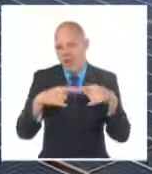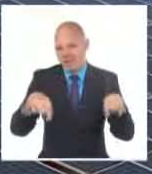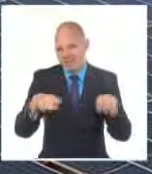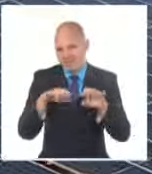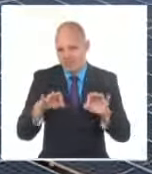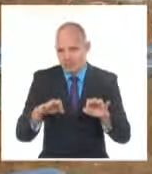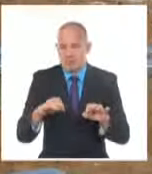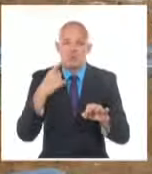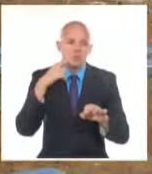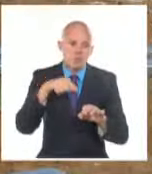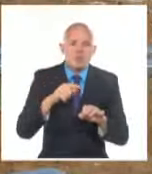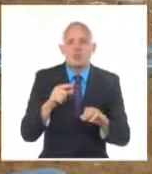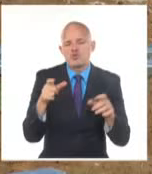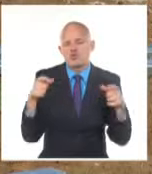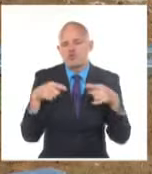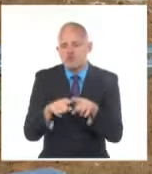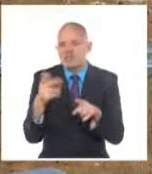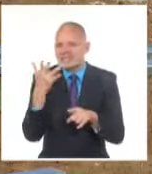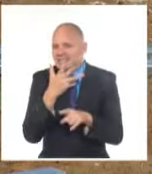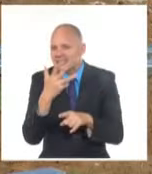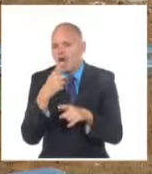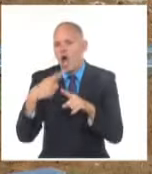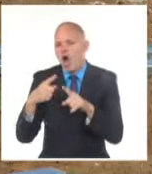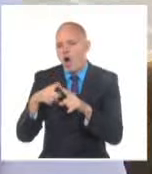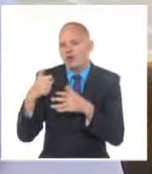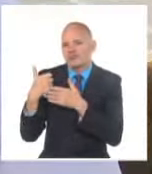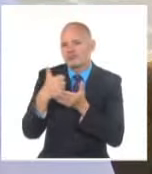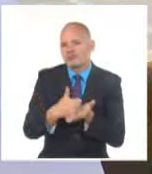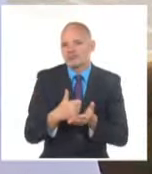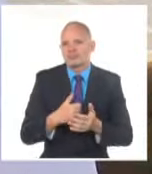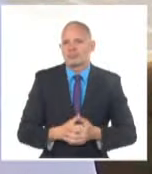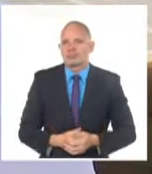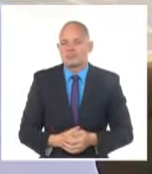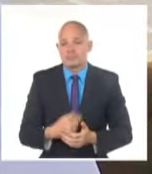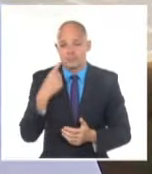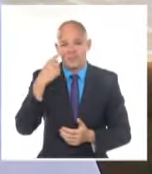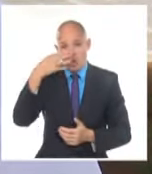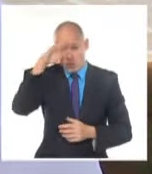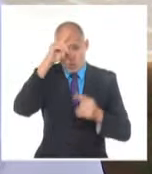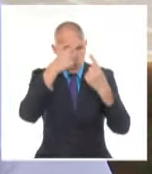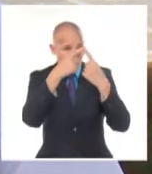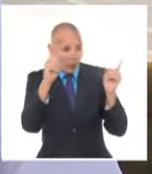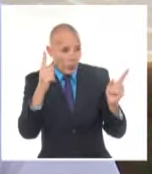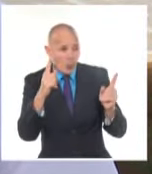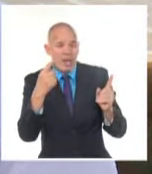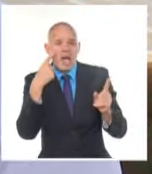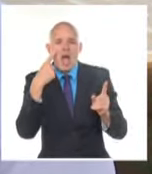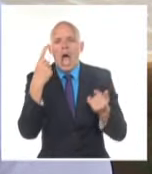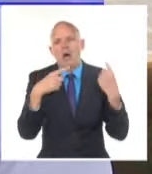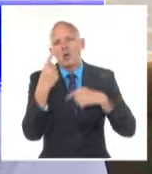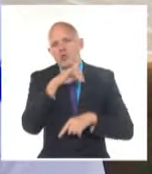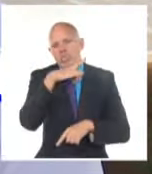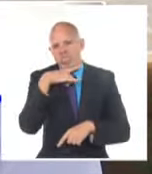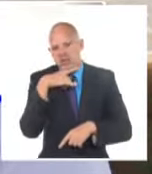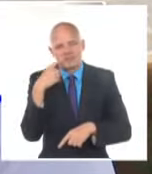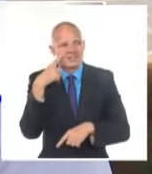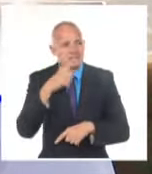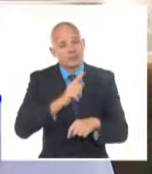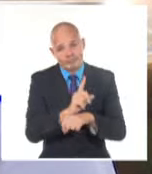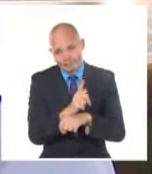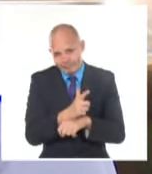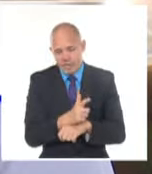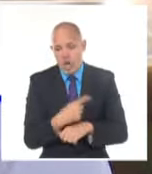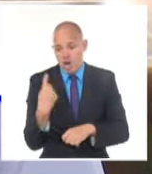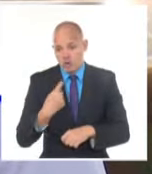fuerzas, equipos de GeoCuba. En ningún parque en Cuba se ha logrado hacer en 3 meses como este. La mayoría de los parques, para no decir en su